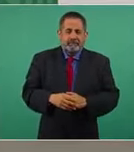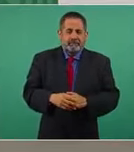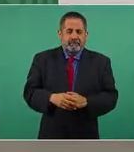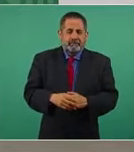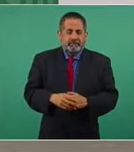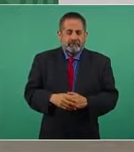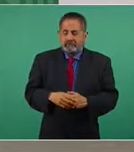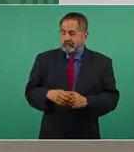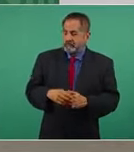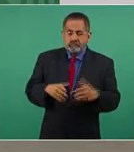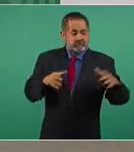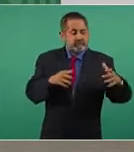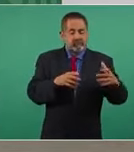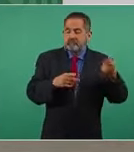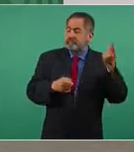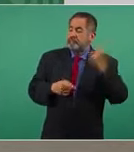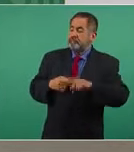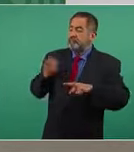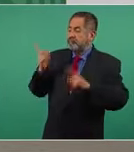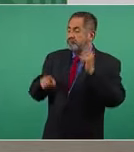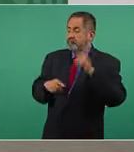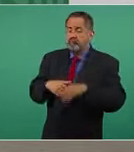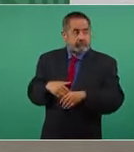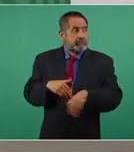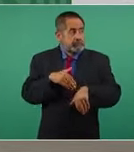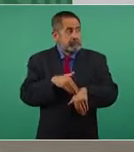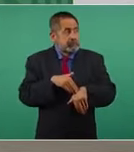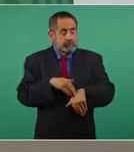¿Eran los que mandaban?